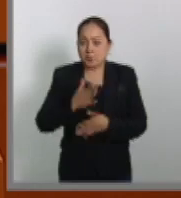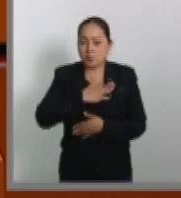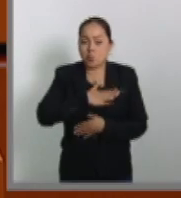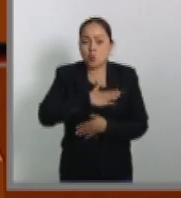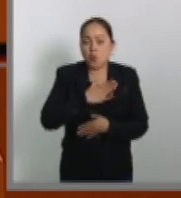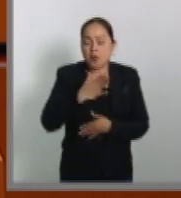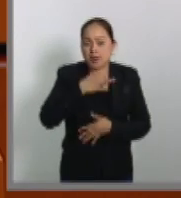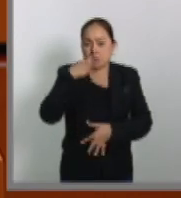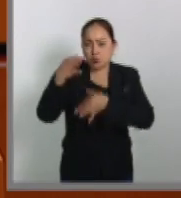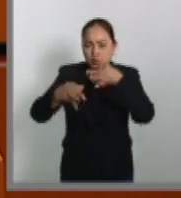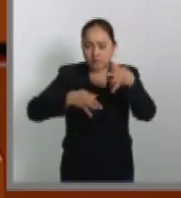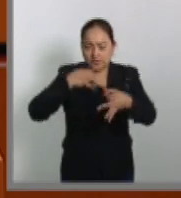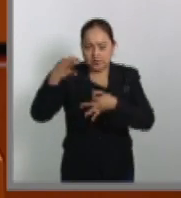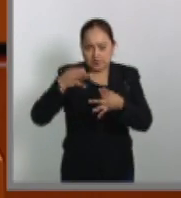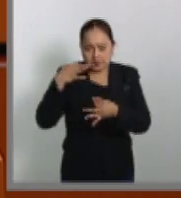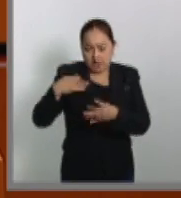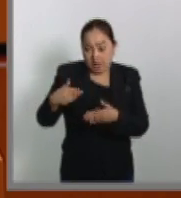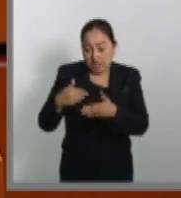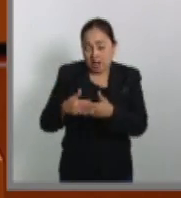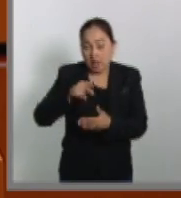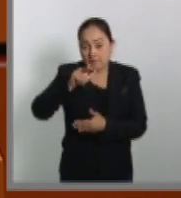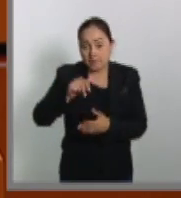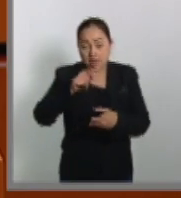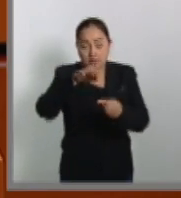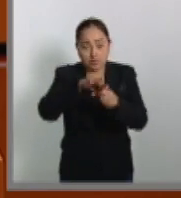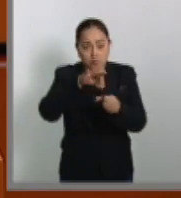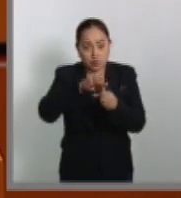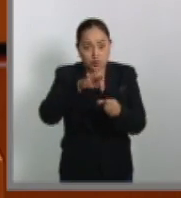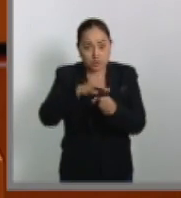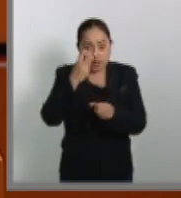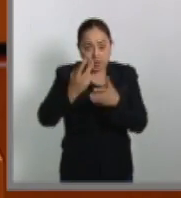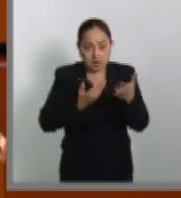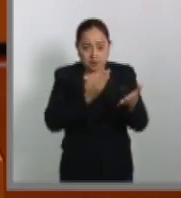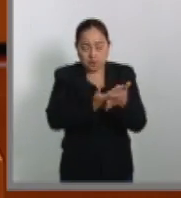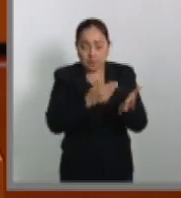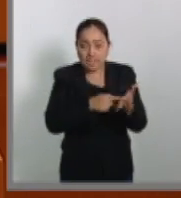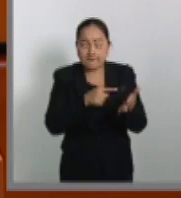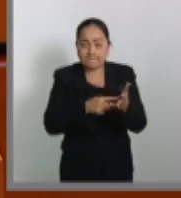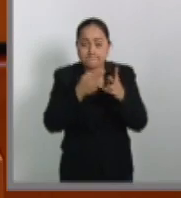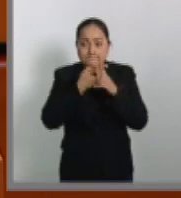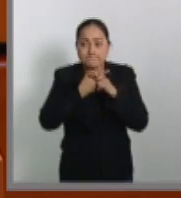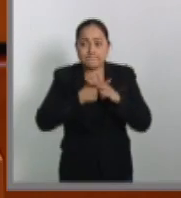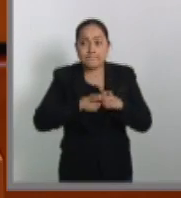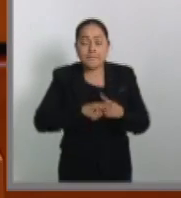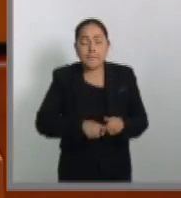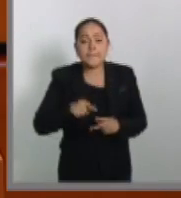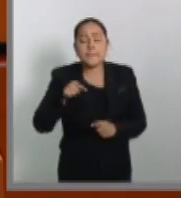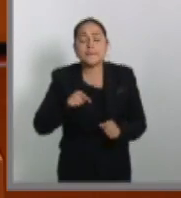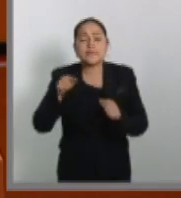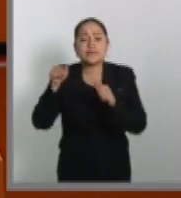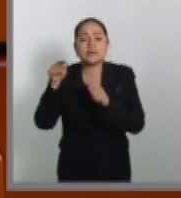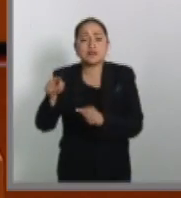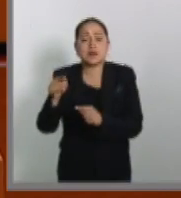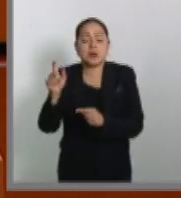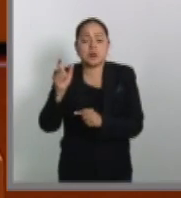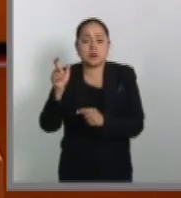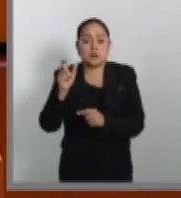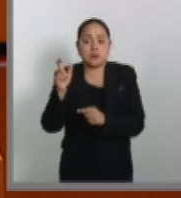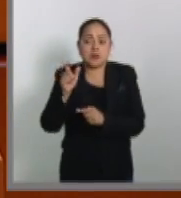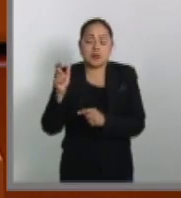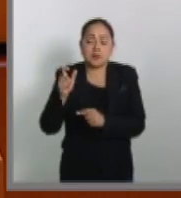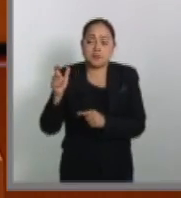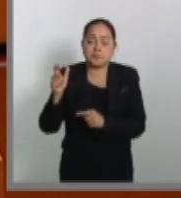a punto de votar esta minuta, que tiene su origen en una legítima solicitud